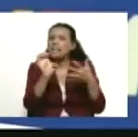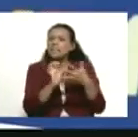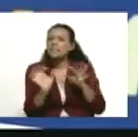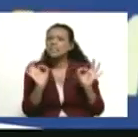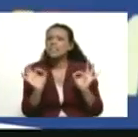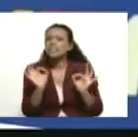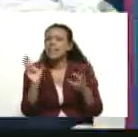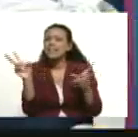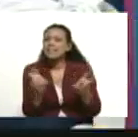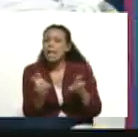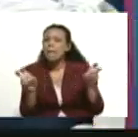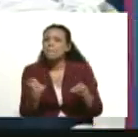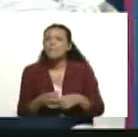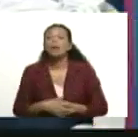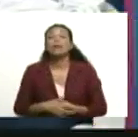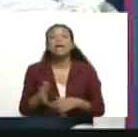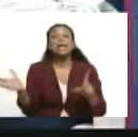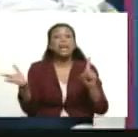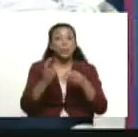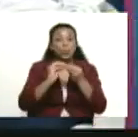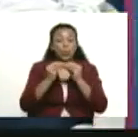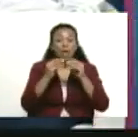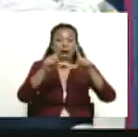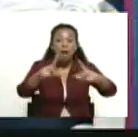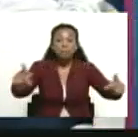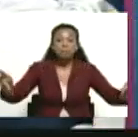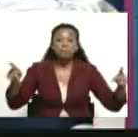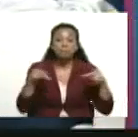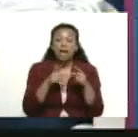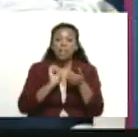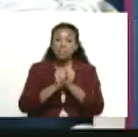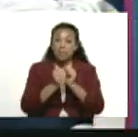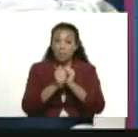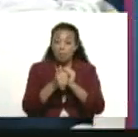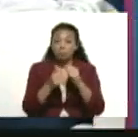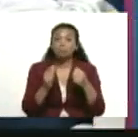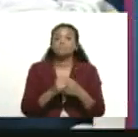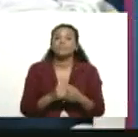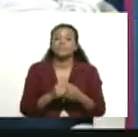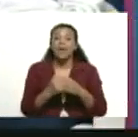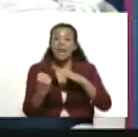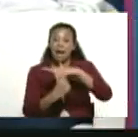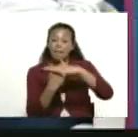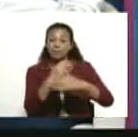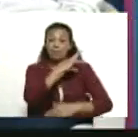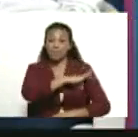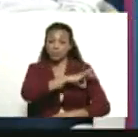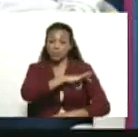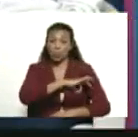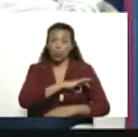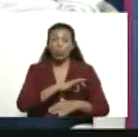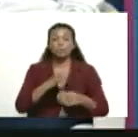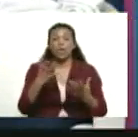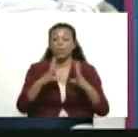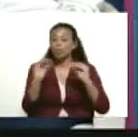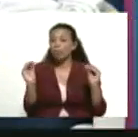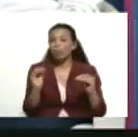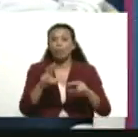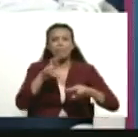hizo? Bueno, ahí se recuperaron las canchas, se recuperaron las bases de misiones, se dotaron con